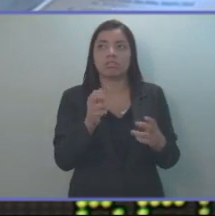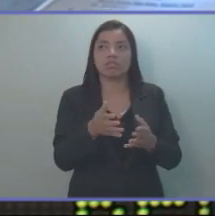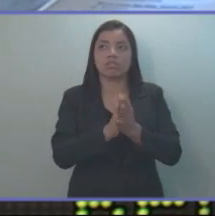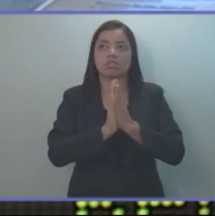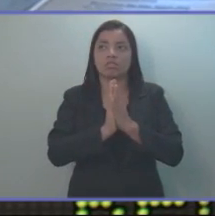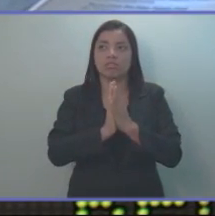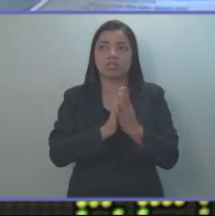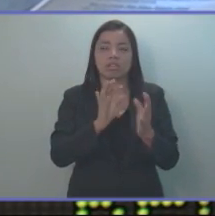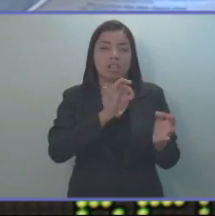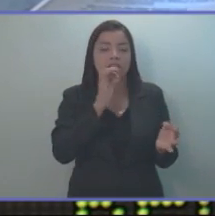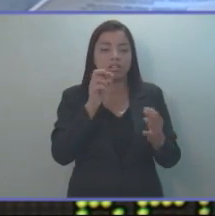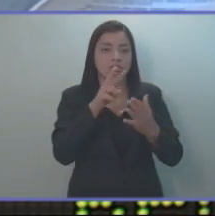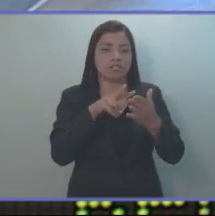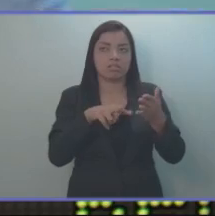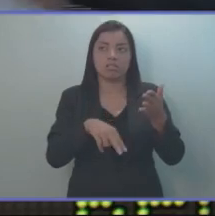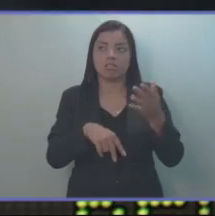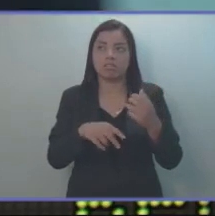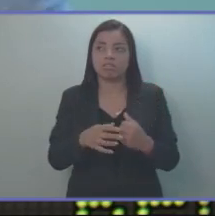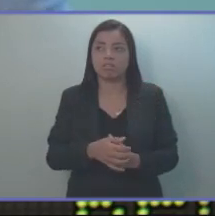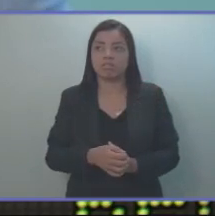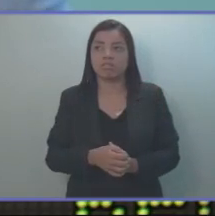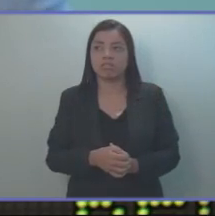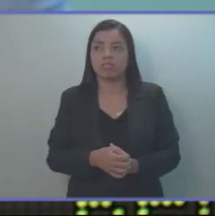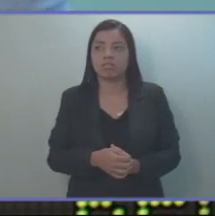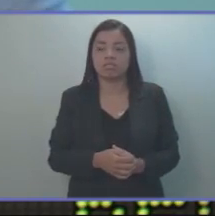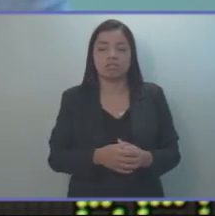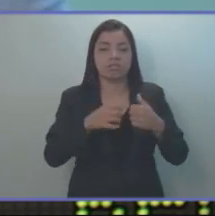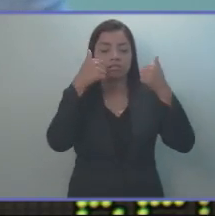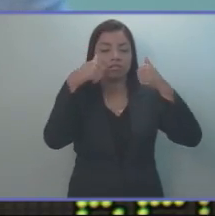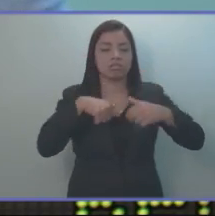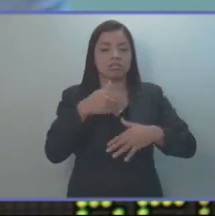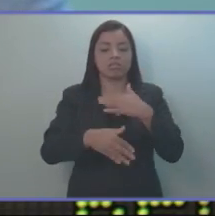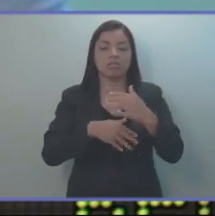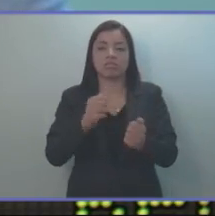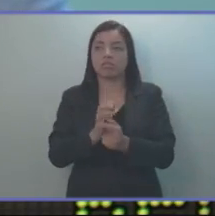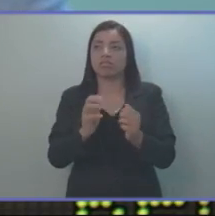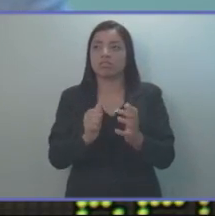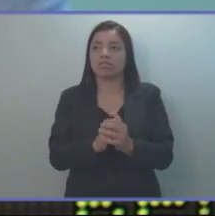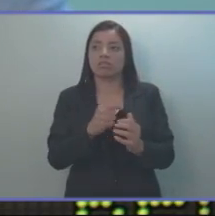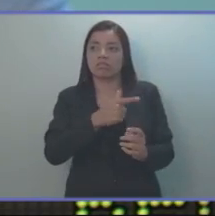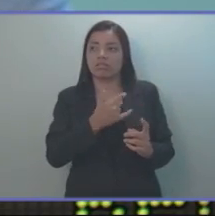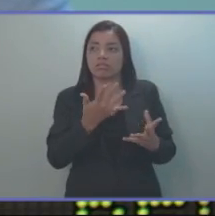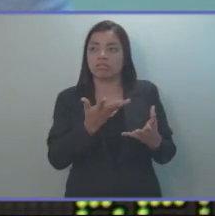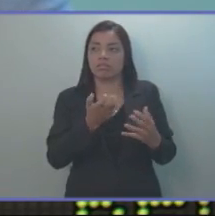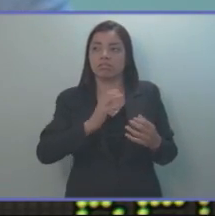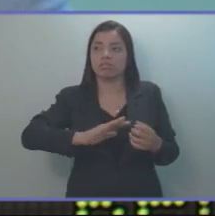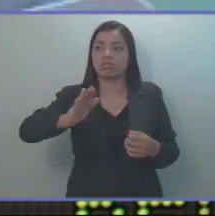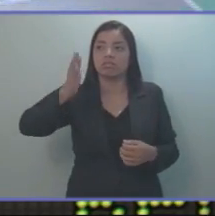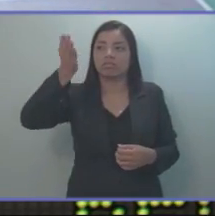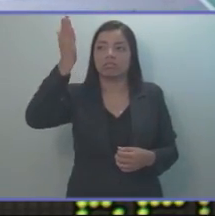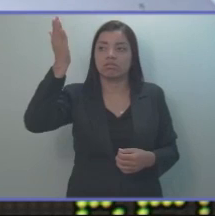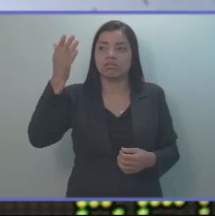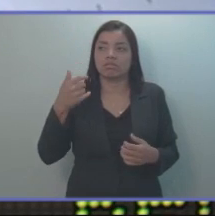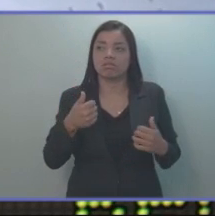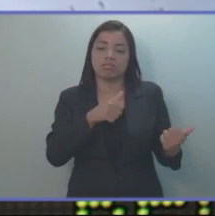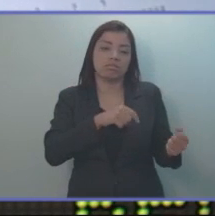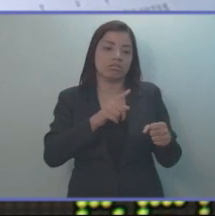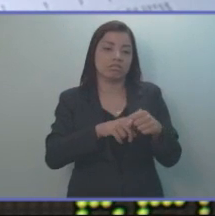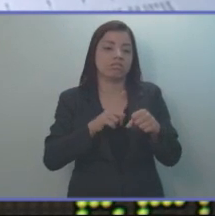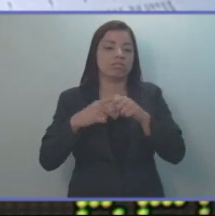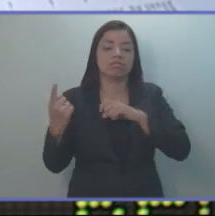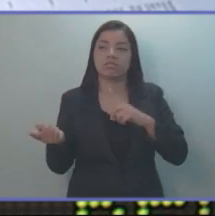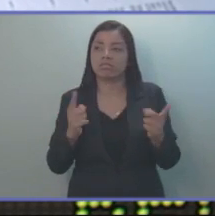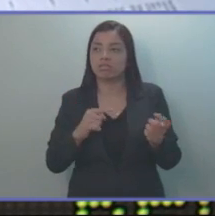solicitar la lectura de la pieza, dispensa de trámite, y además ella quería reservar el uso de la palabra, pero como estamos